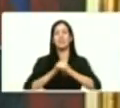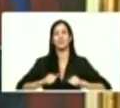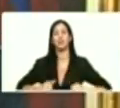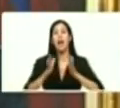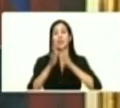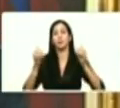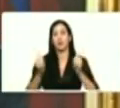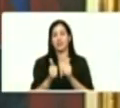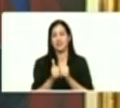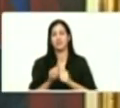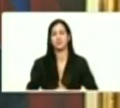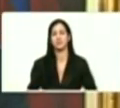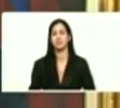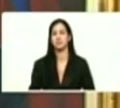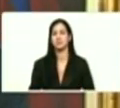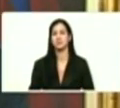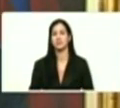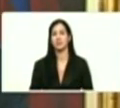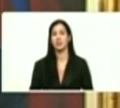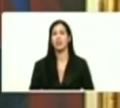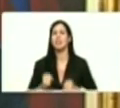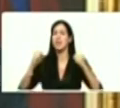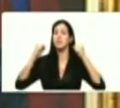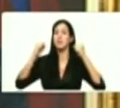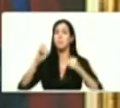Cataluña que viva Messi mira